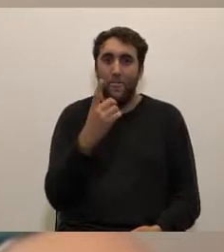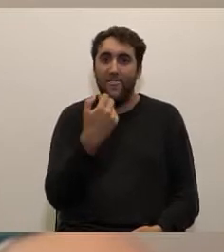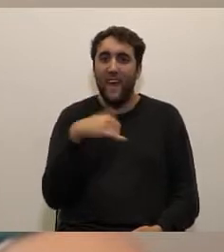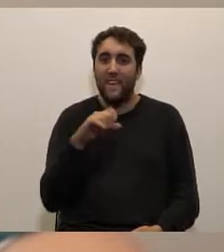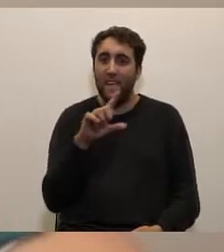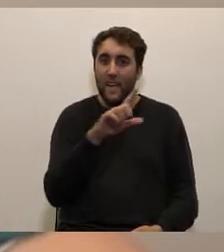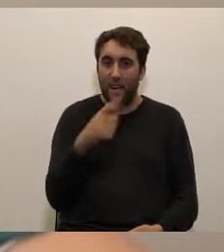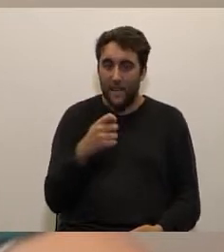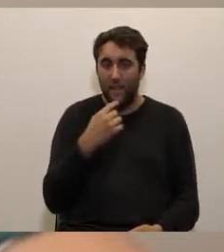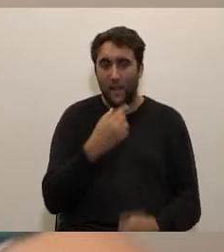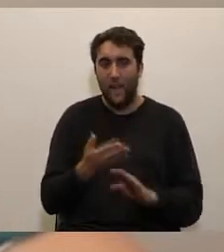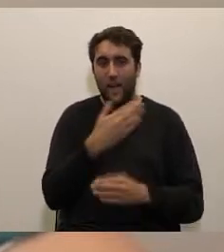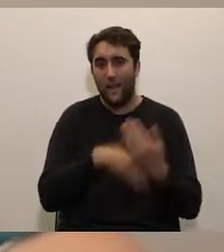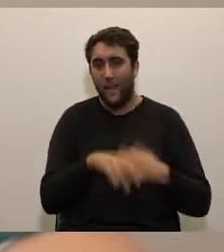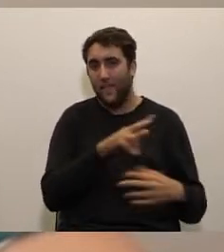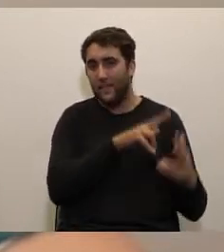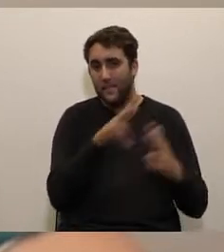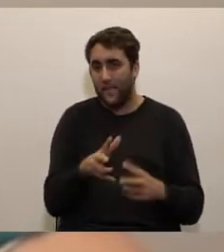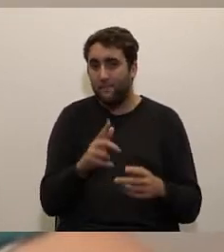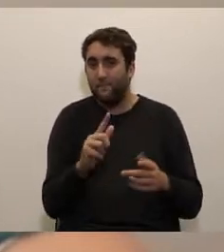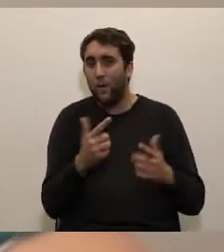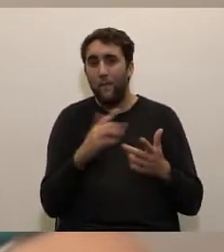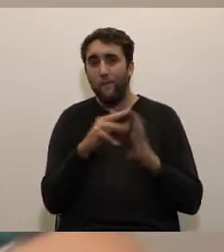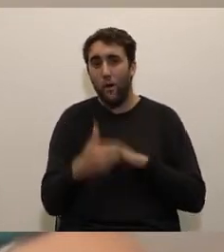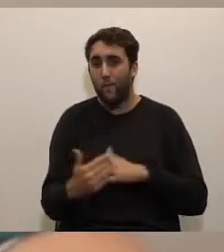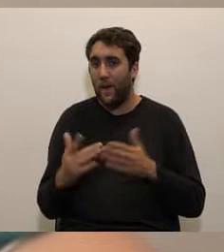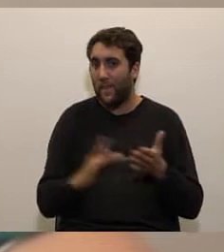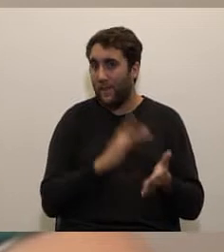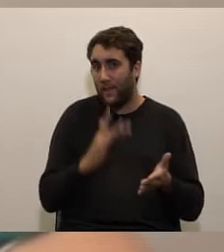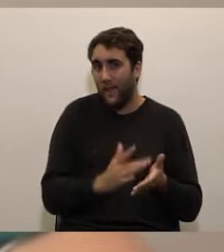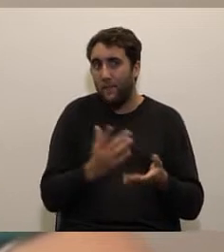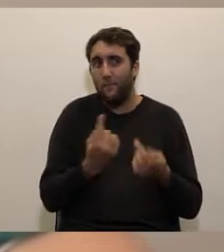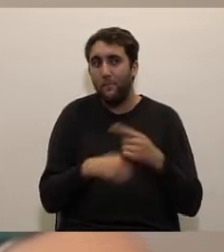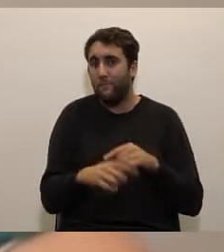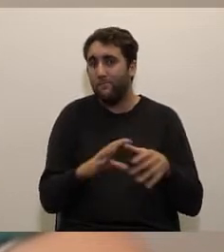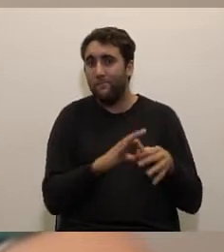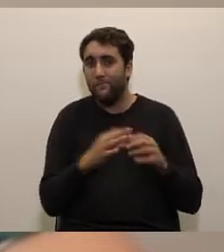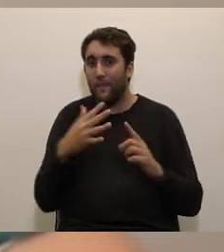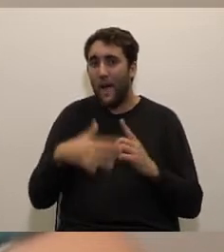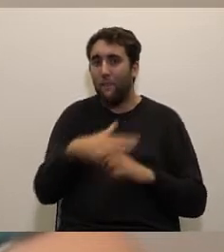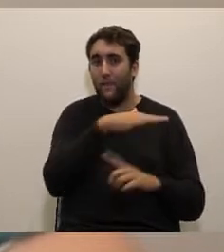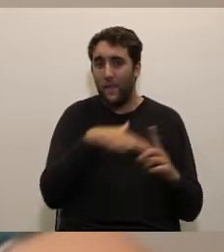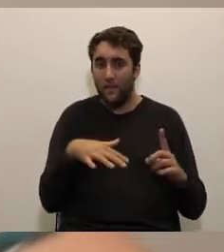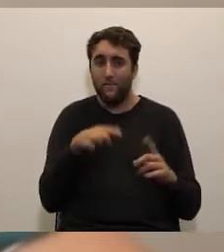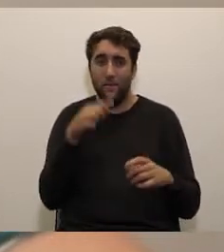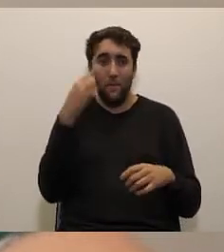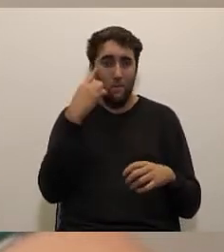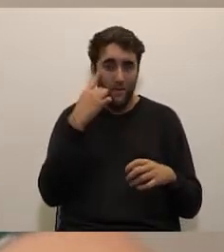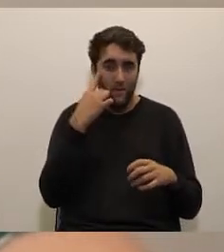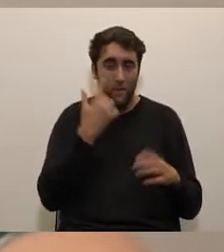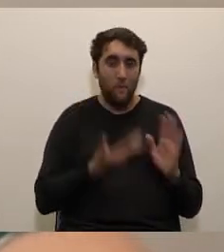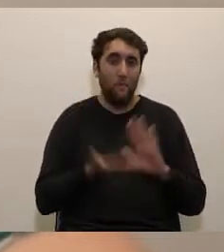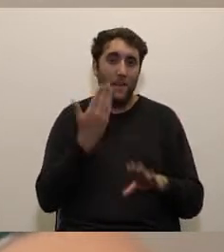referencia también, hay algo que escapa a lo digital, en lo ambiental, y creo que es más de